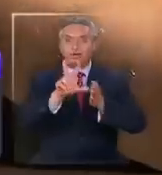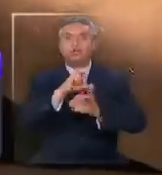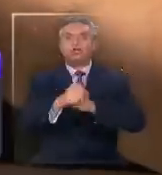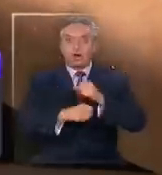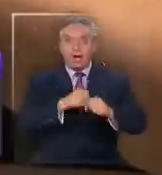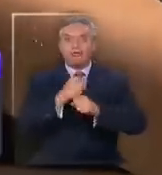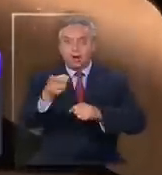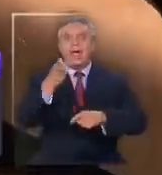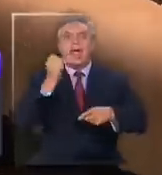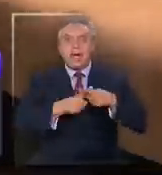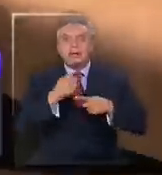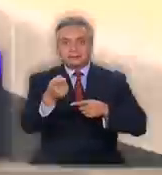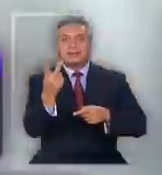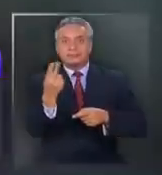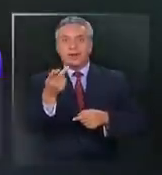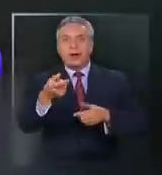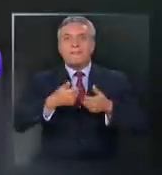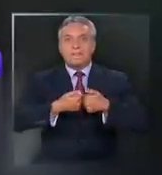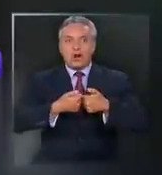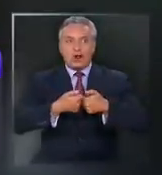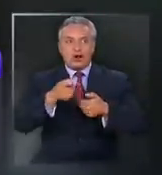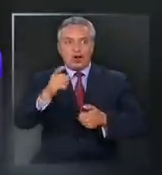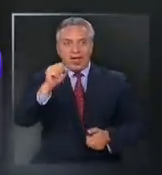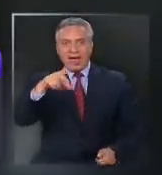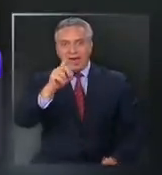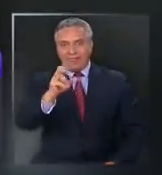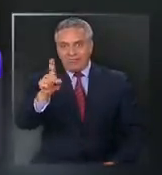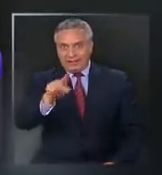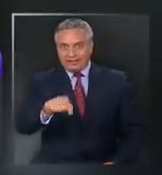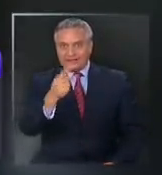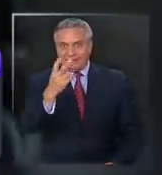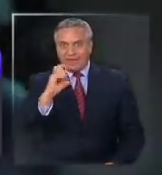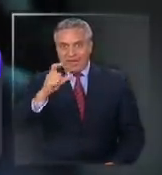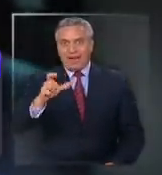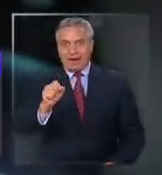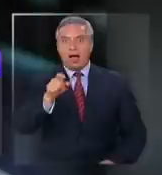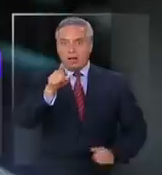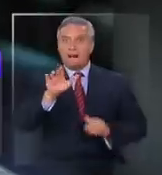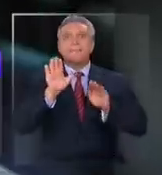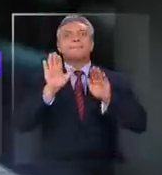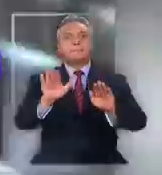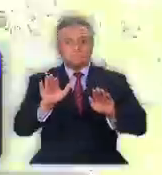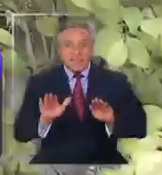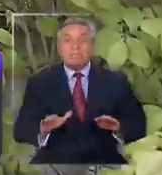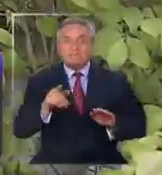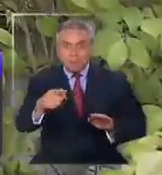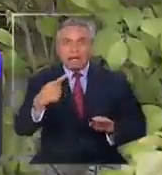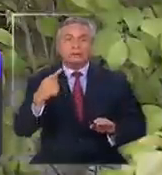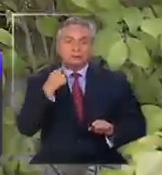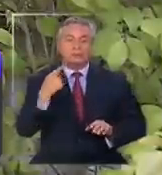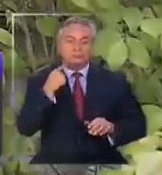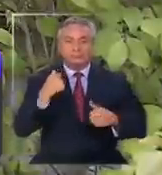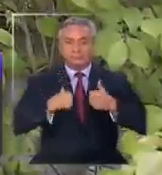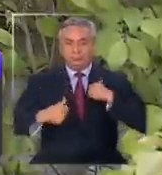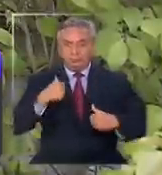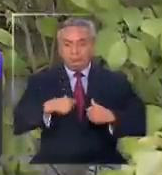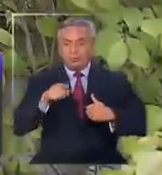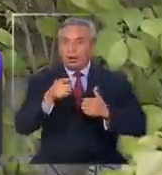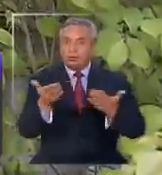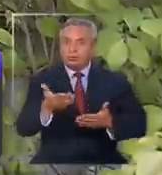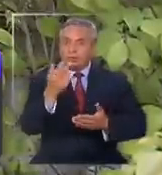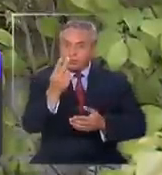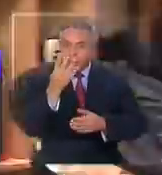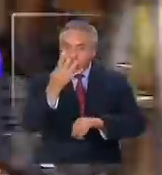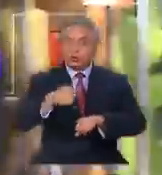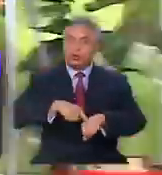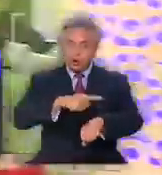de una expareja de quien fuera su pololo, Andrés Vega Garrido, víctima de las mismas situaciones y peores. La cobertura del caso por parte de